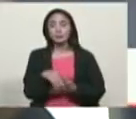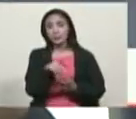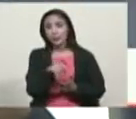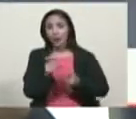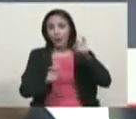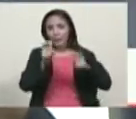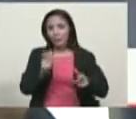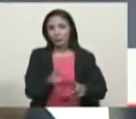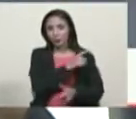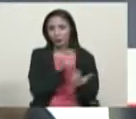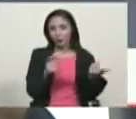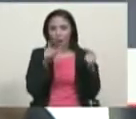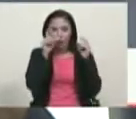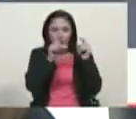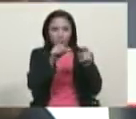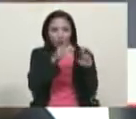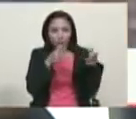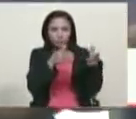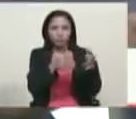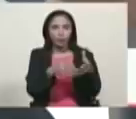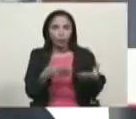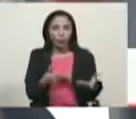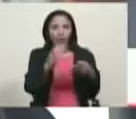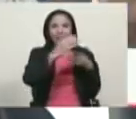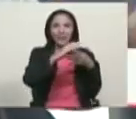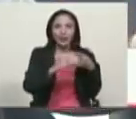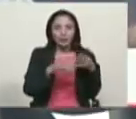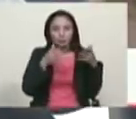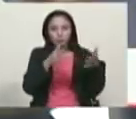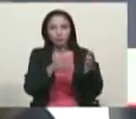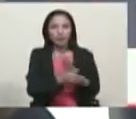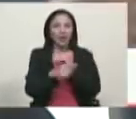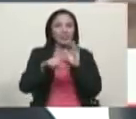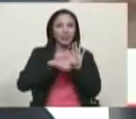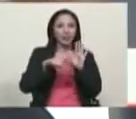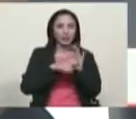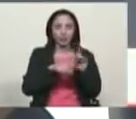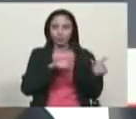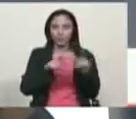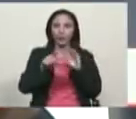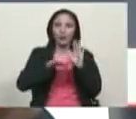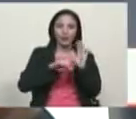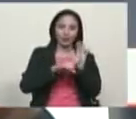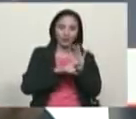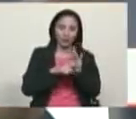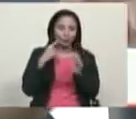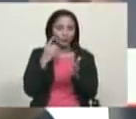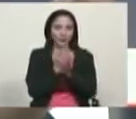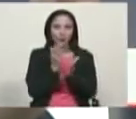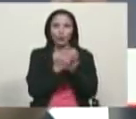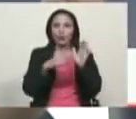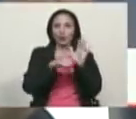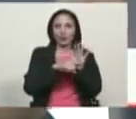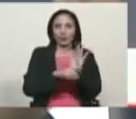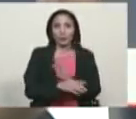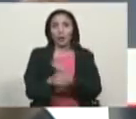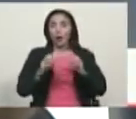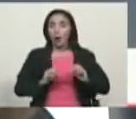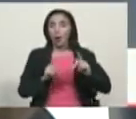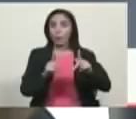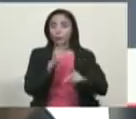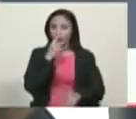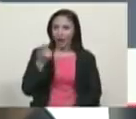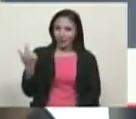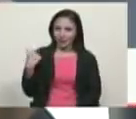solo le han enseñado la caracterización negativa que usted señalaba antes. Por eso la oportunidad de